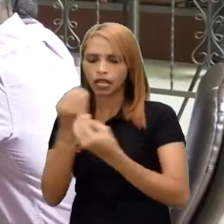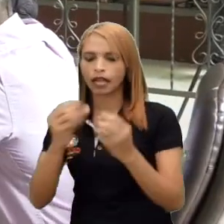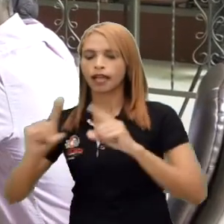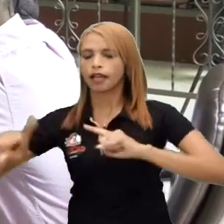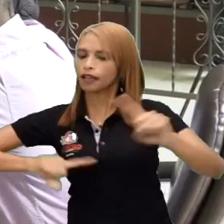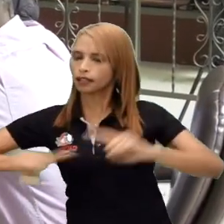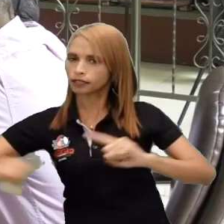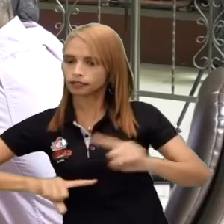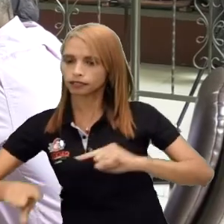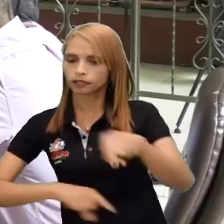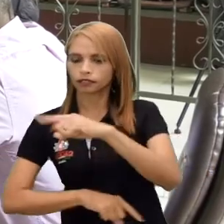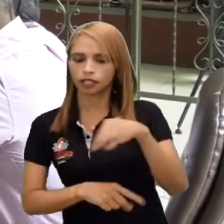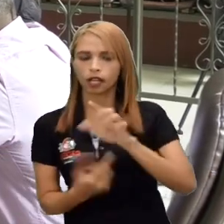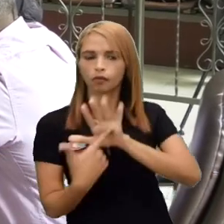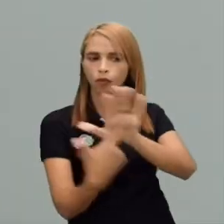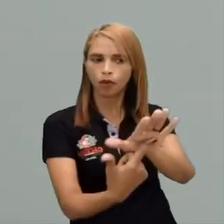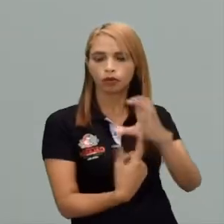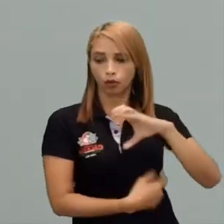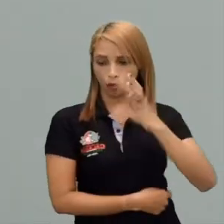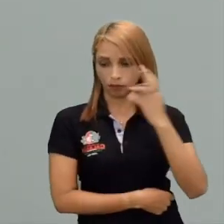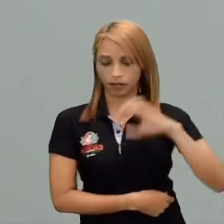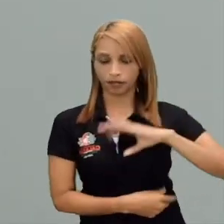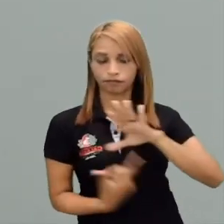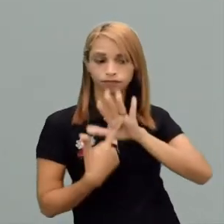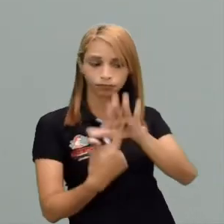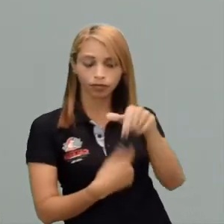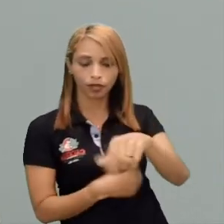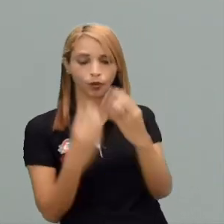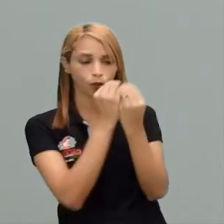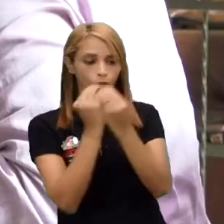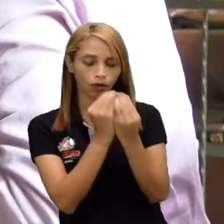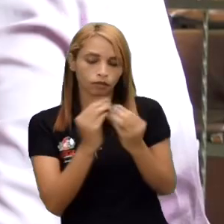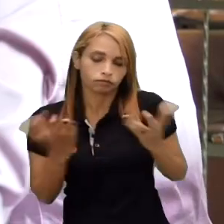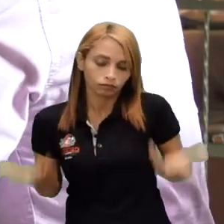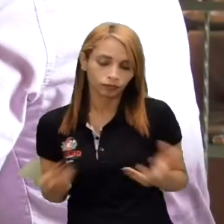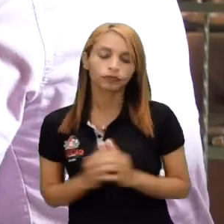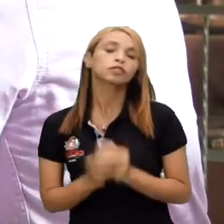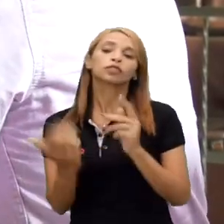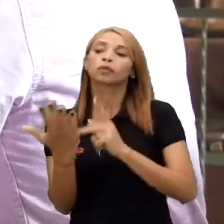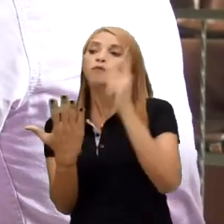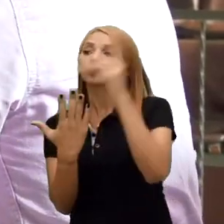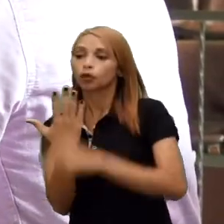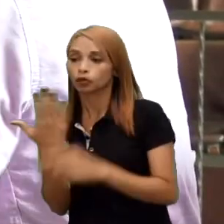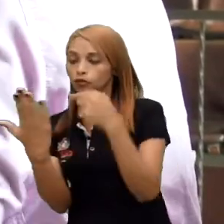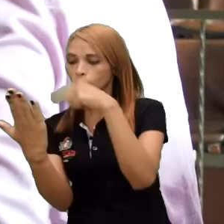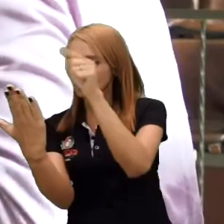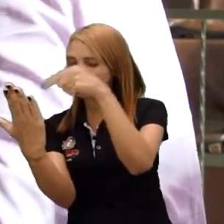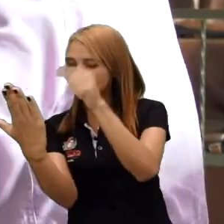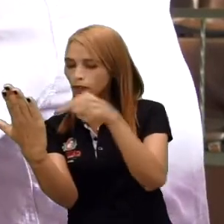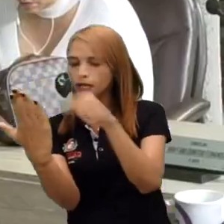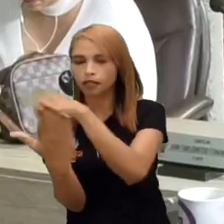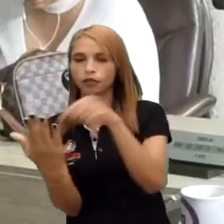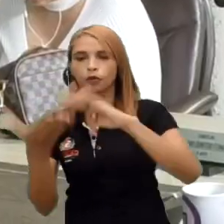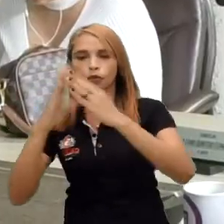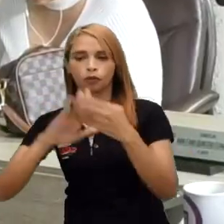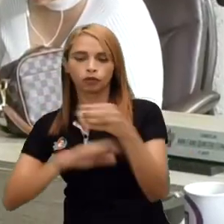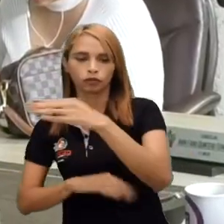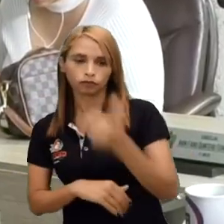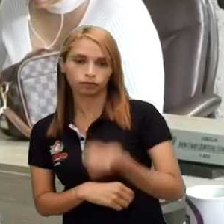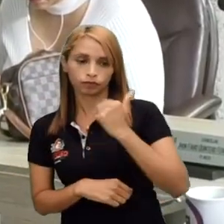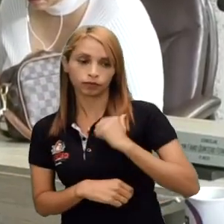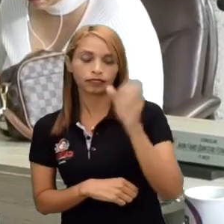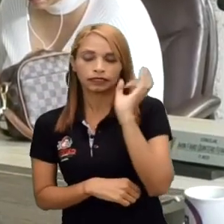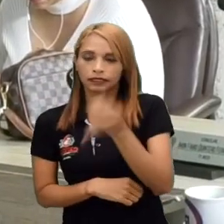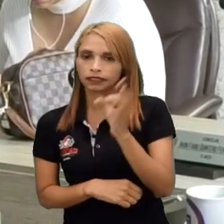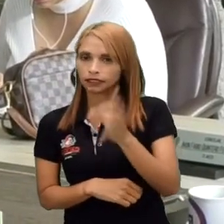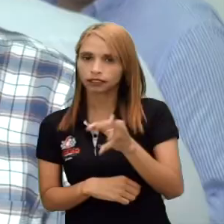proyectos y diferentes gestiones que ha presentado el Ejecutivo Municipal acá al Consejo Municipal, y de verdad pues se han sacado avante proyectos que han sido beneficiosos